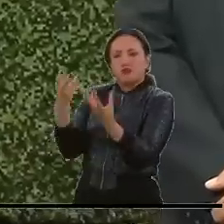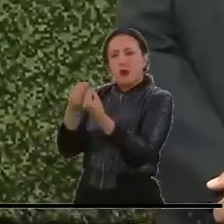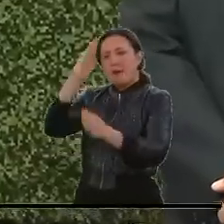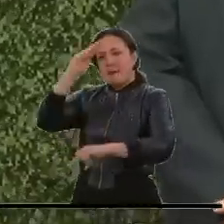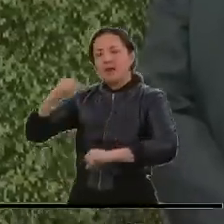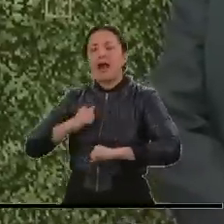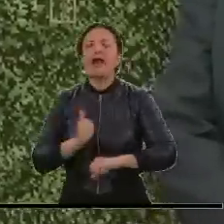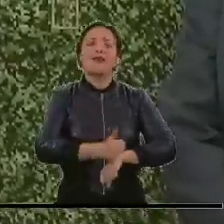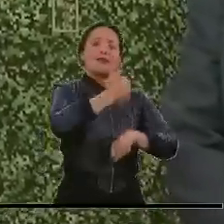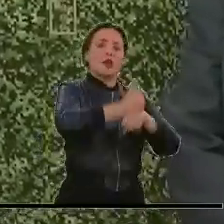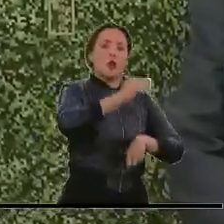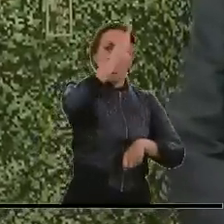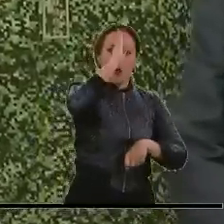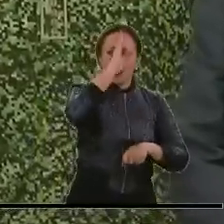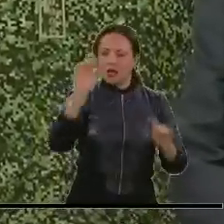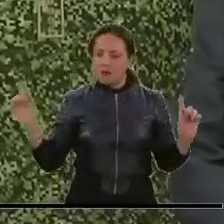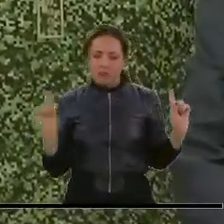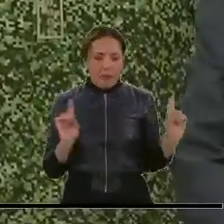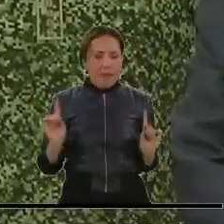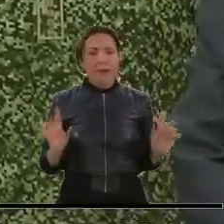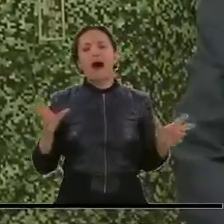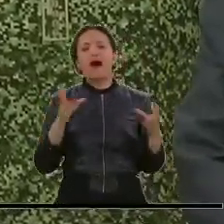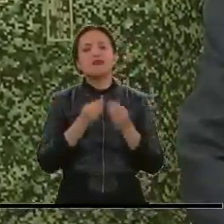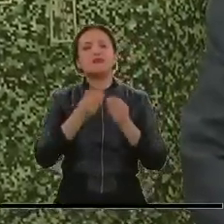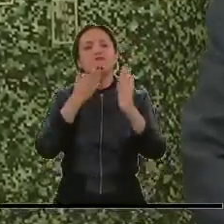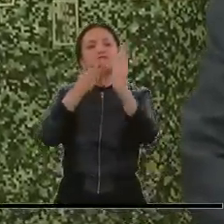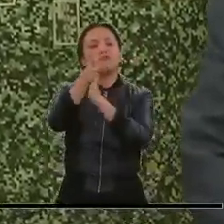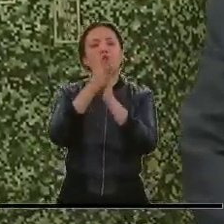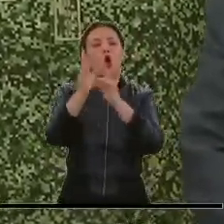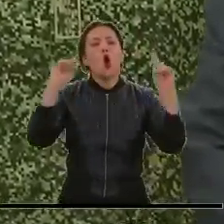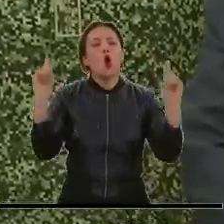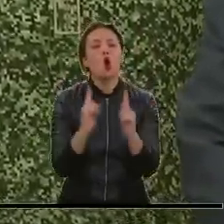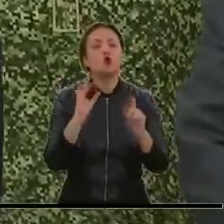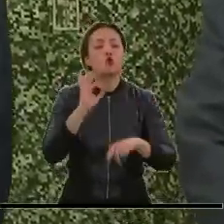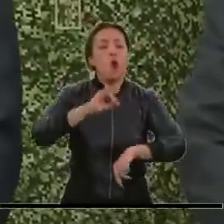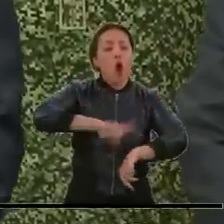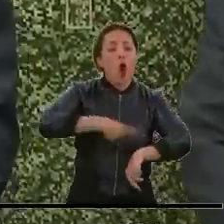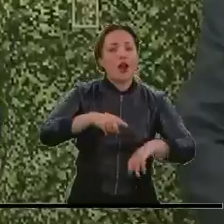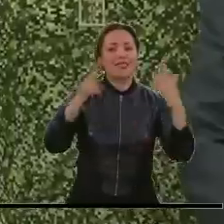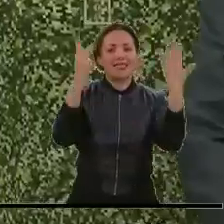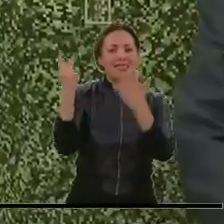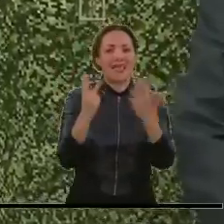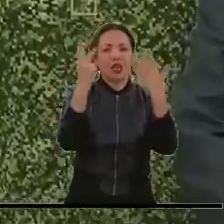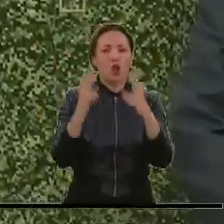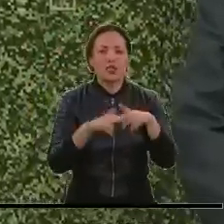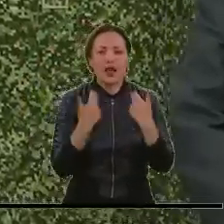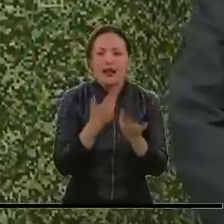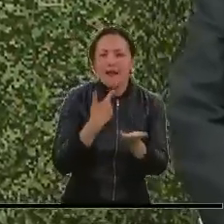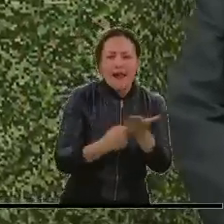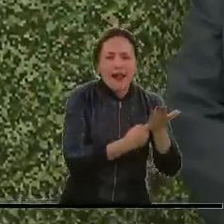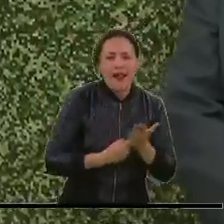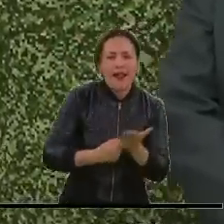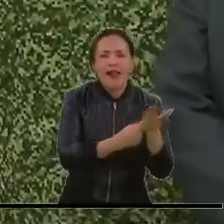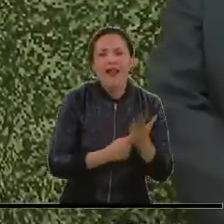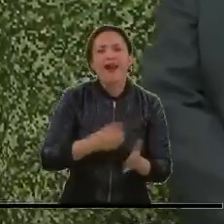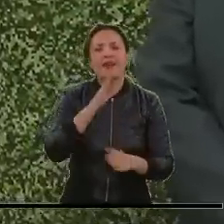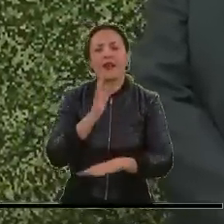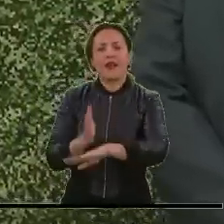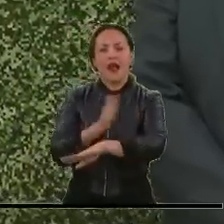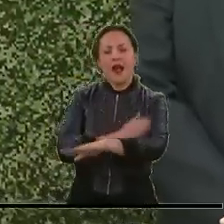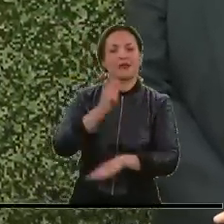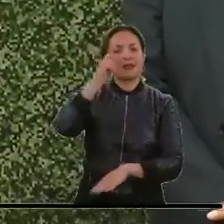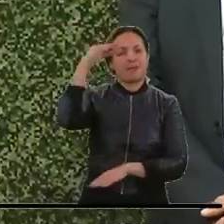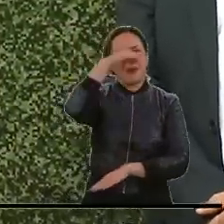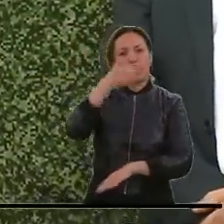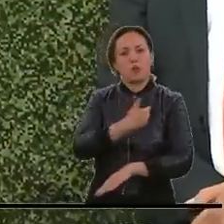Nacional, para dar las conclusiones de la reunión que se prolongó por el espacio de 7 horas en las últimas horas, convocada por el presidente Gustavo Petro